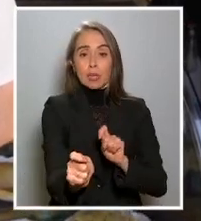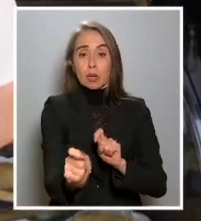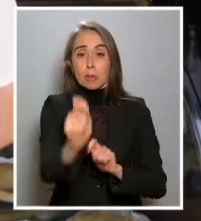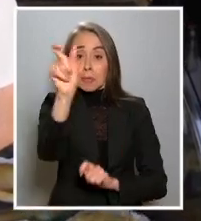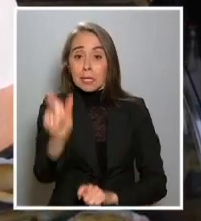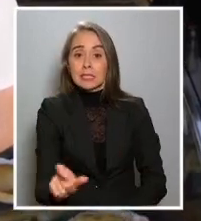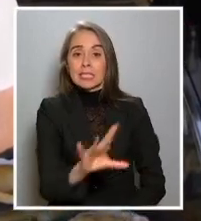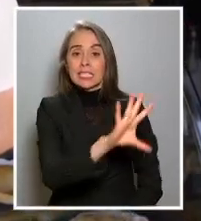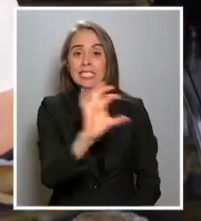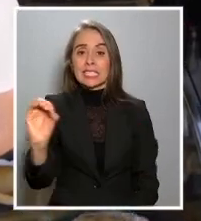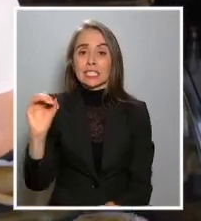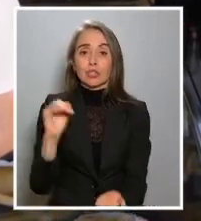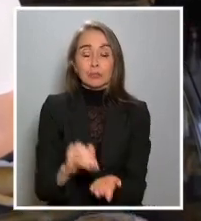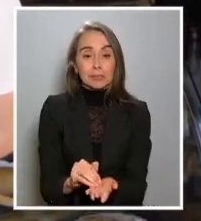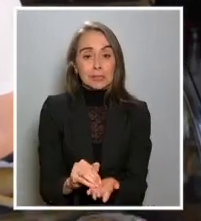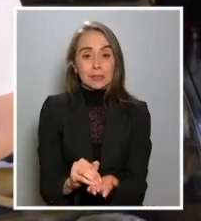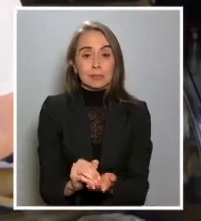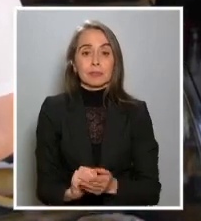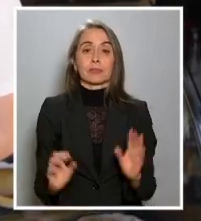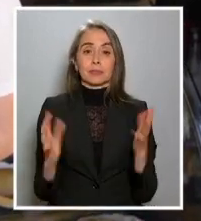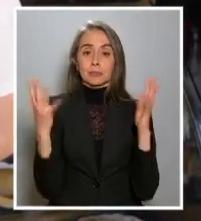mil pesos.